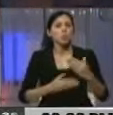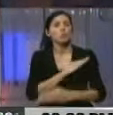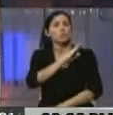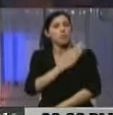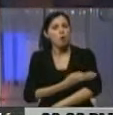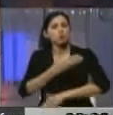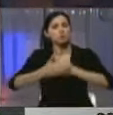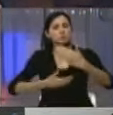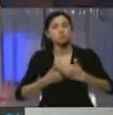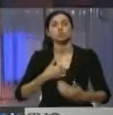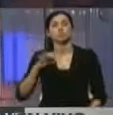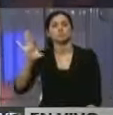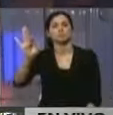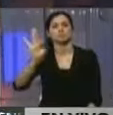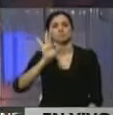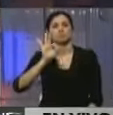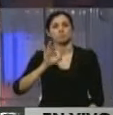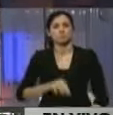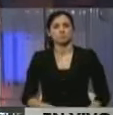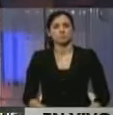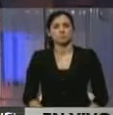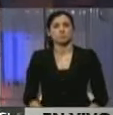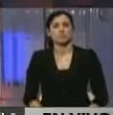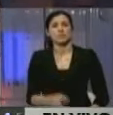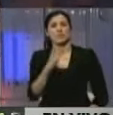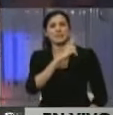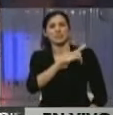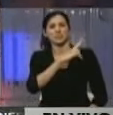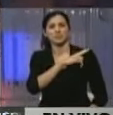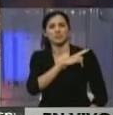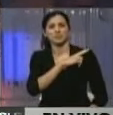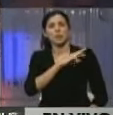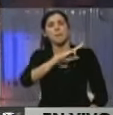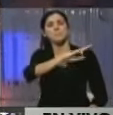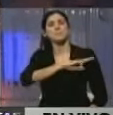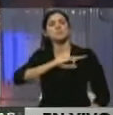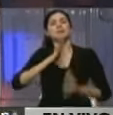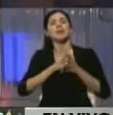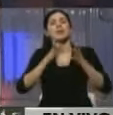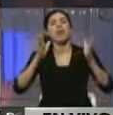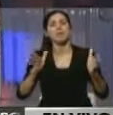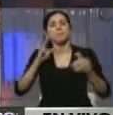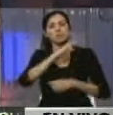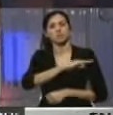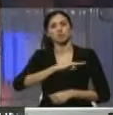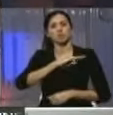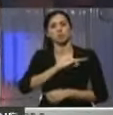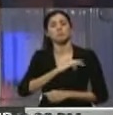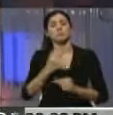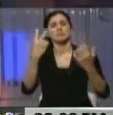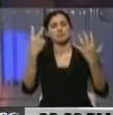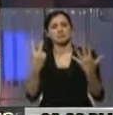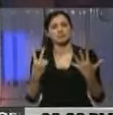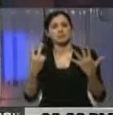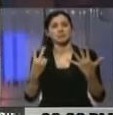He designado a los jefes de la gran misión en los